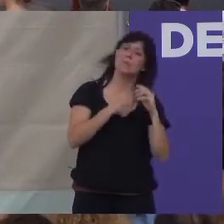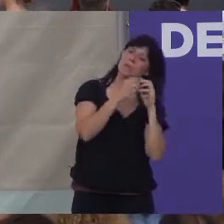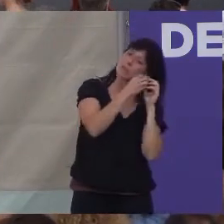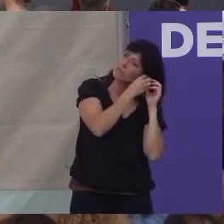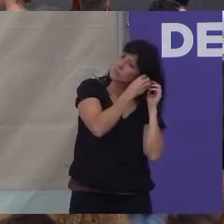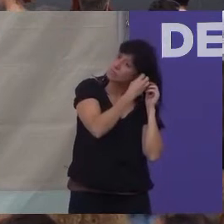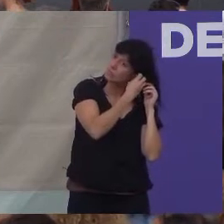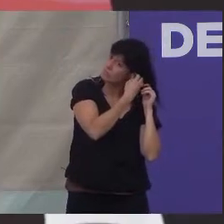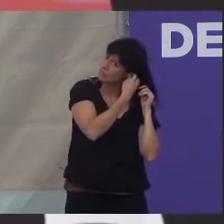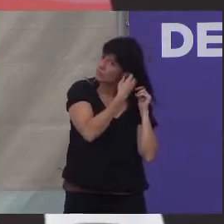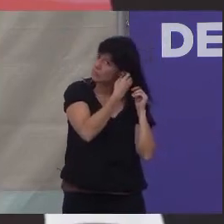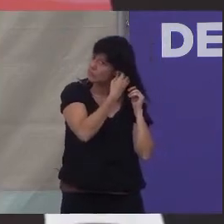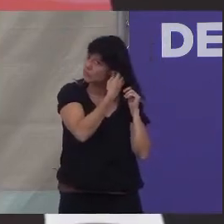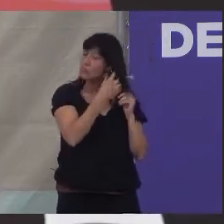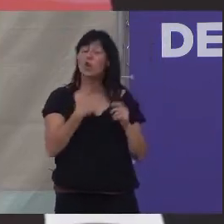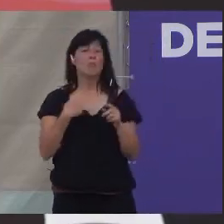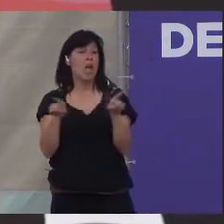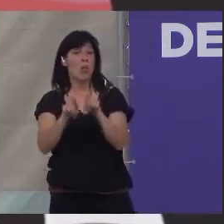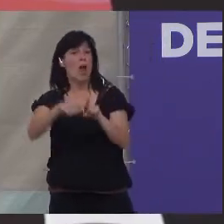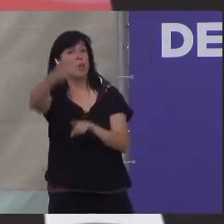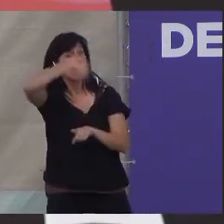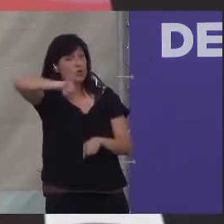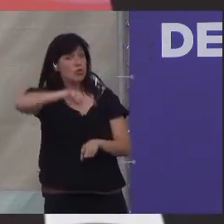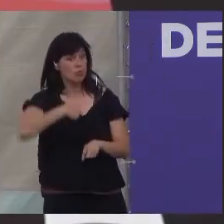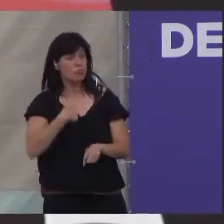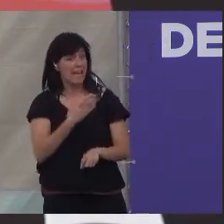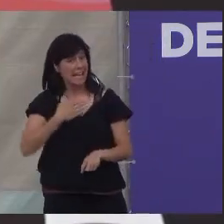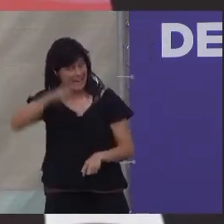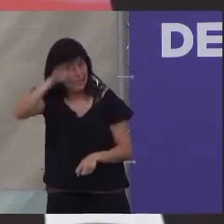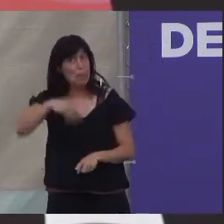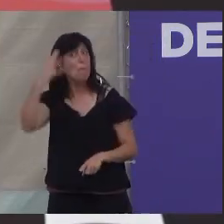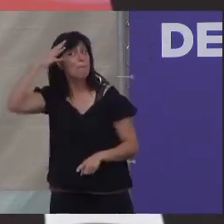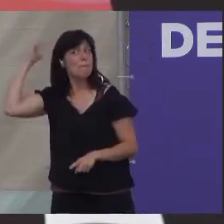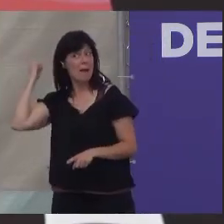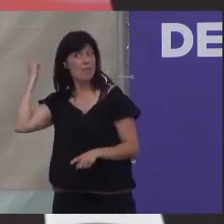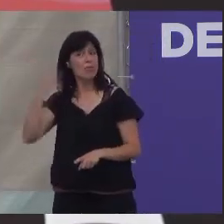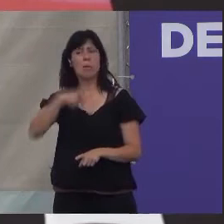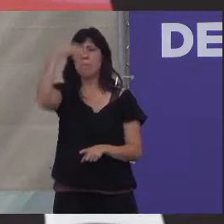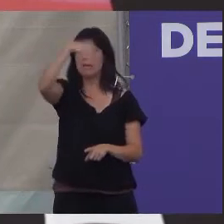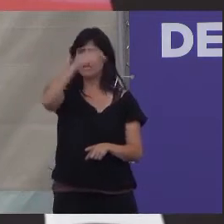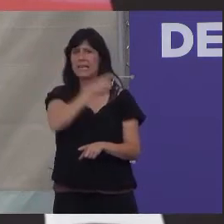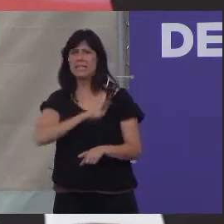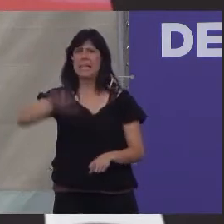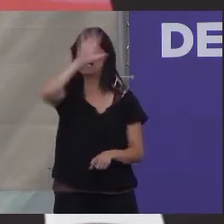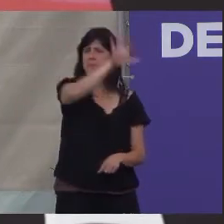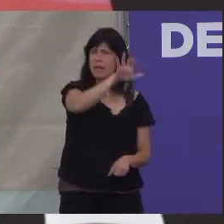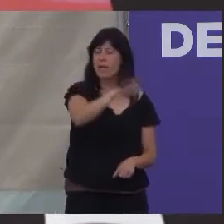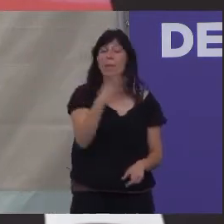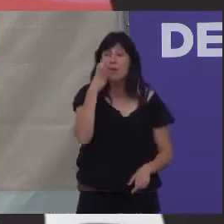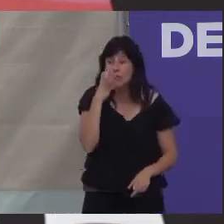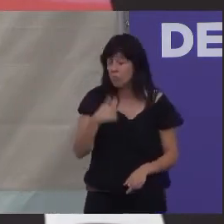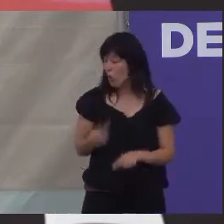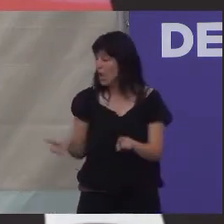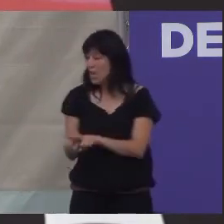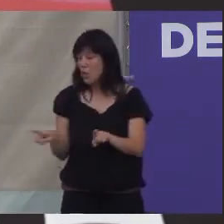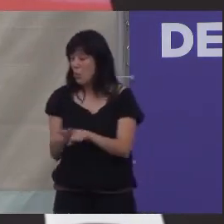Yo, como todos vosotros, vull que Pablo Iglesias siga presidente del Estado español. Pero yo, como todos los regidores y